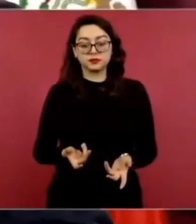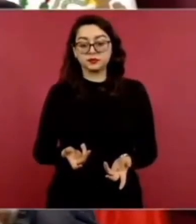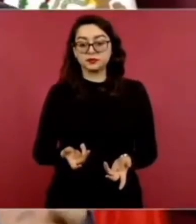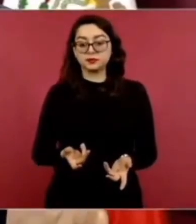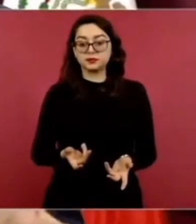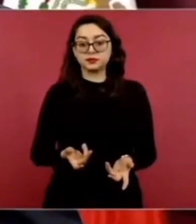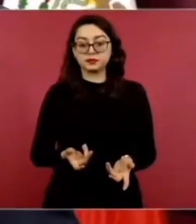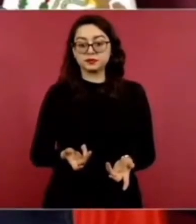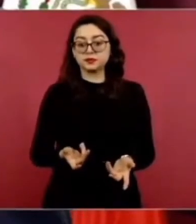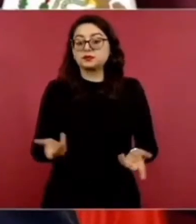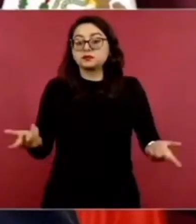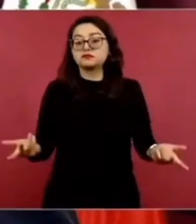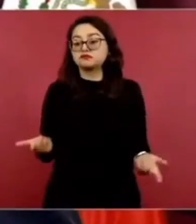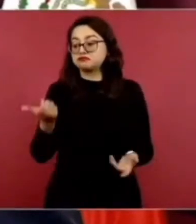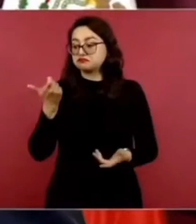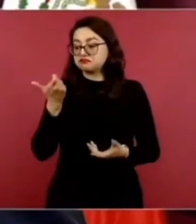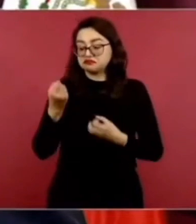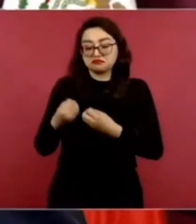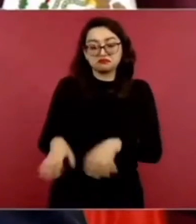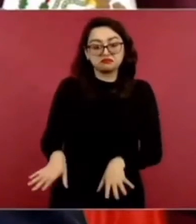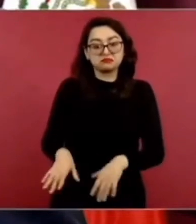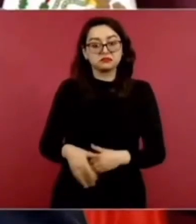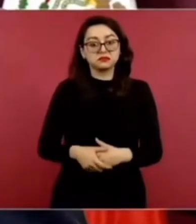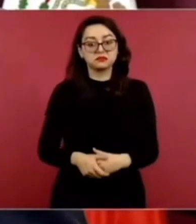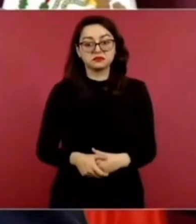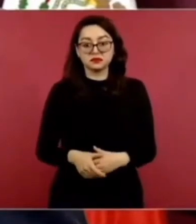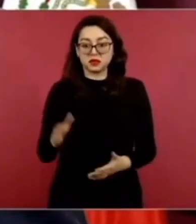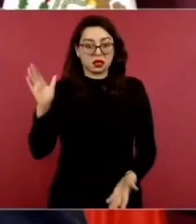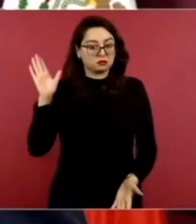y se queda sin nada.